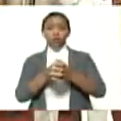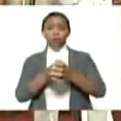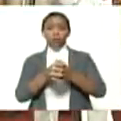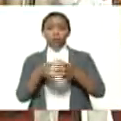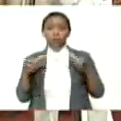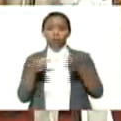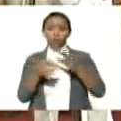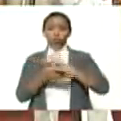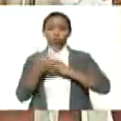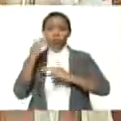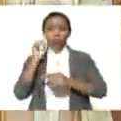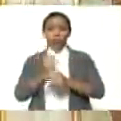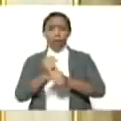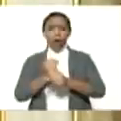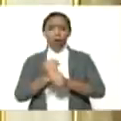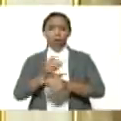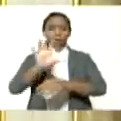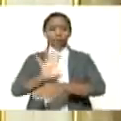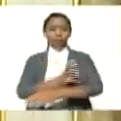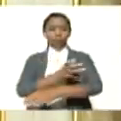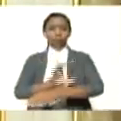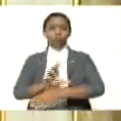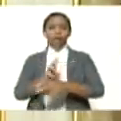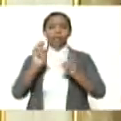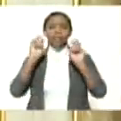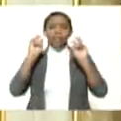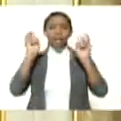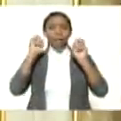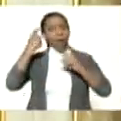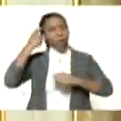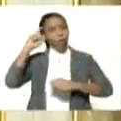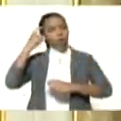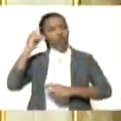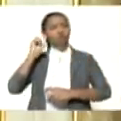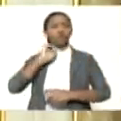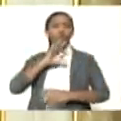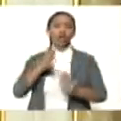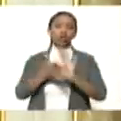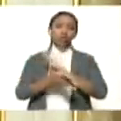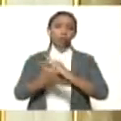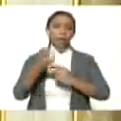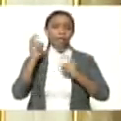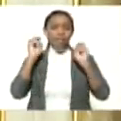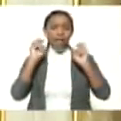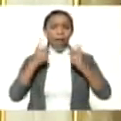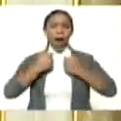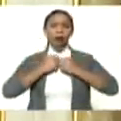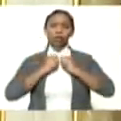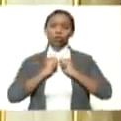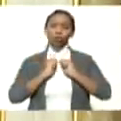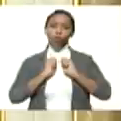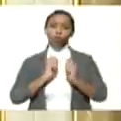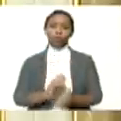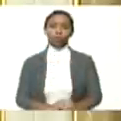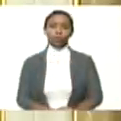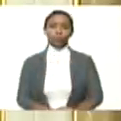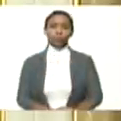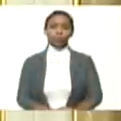vimos cantando las consignas y recordando al gran Aristóbulo.